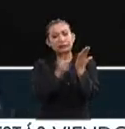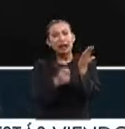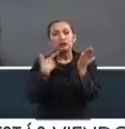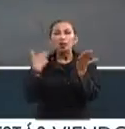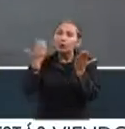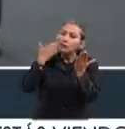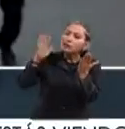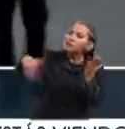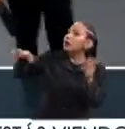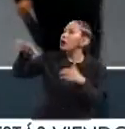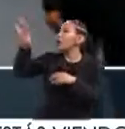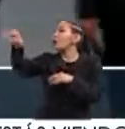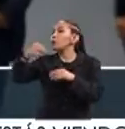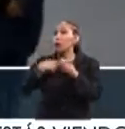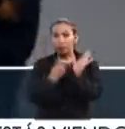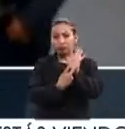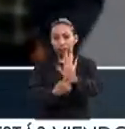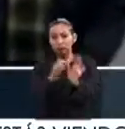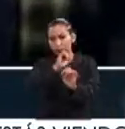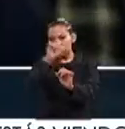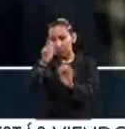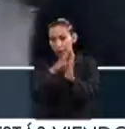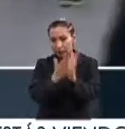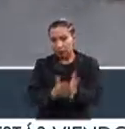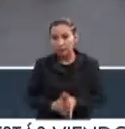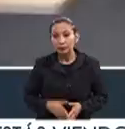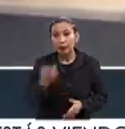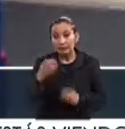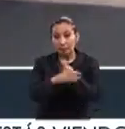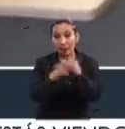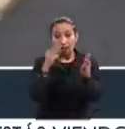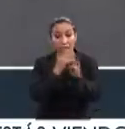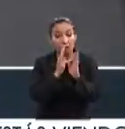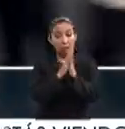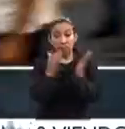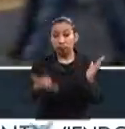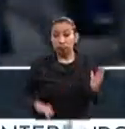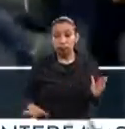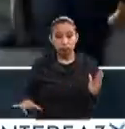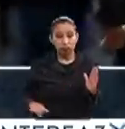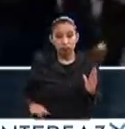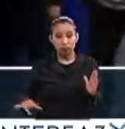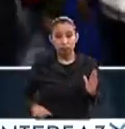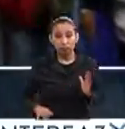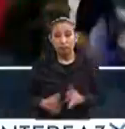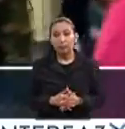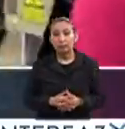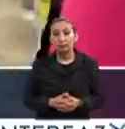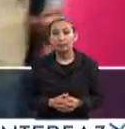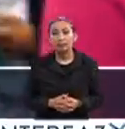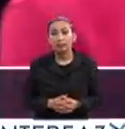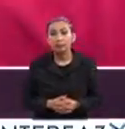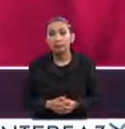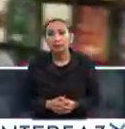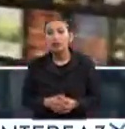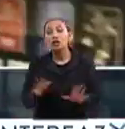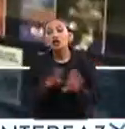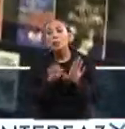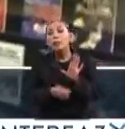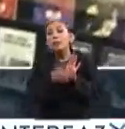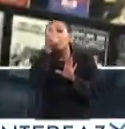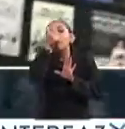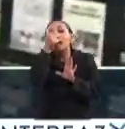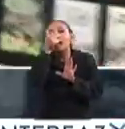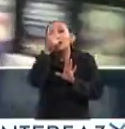o buscan llegar a este público especializado en libros. Este material es un libro bien interesante, acá es como el